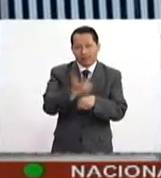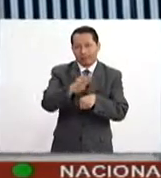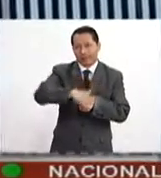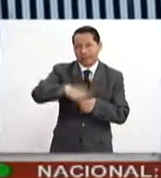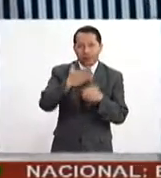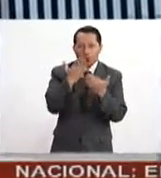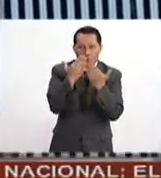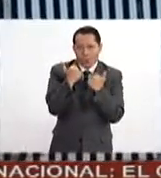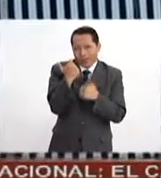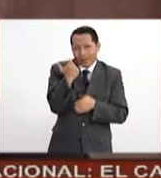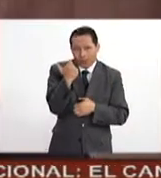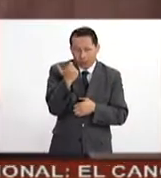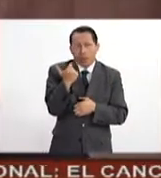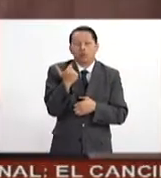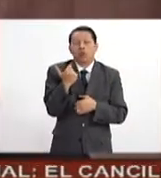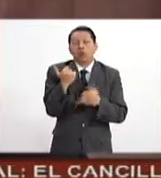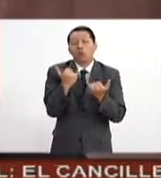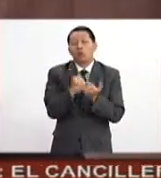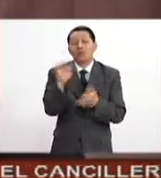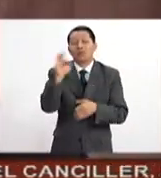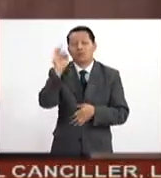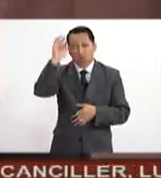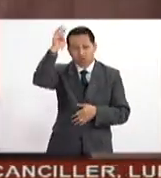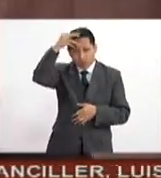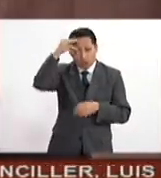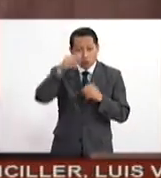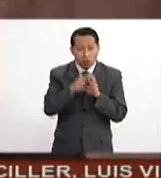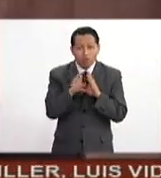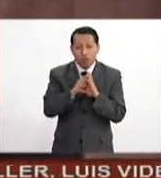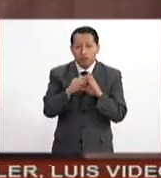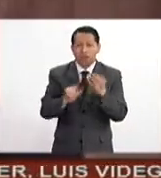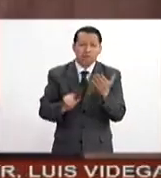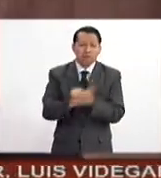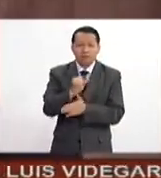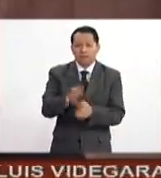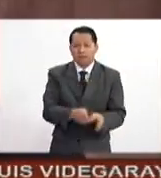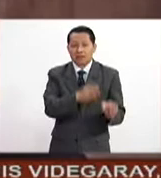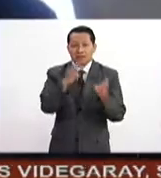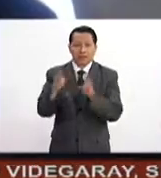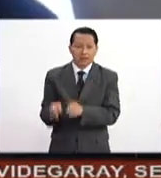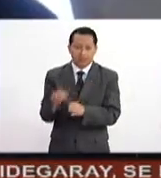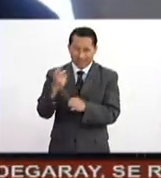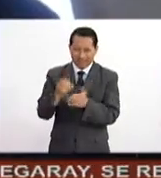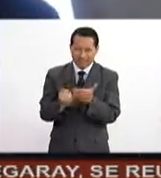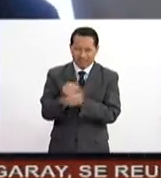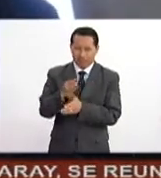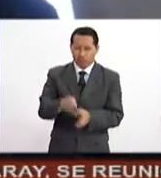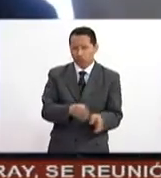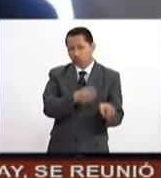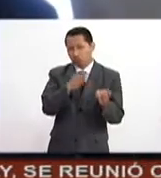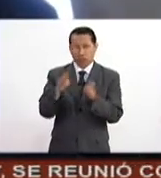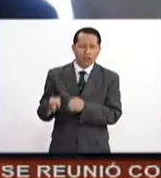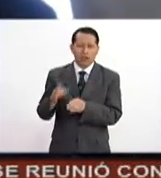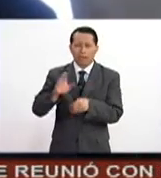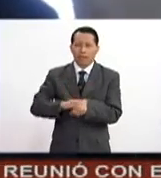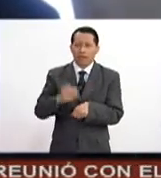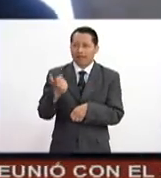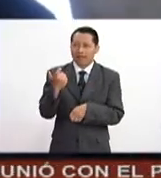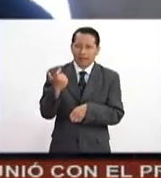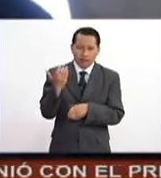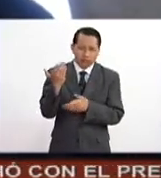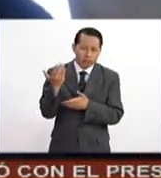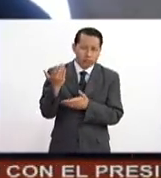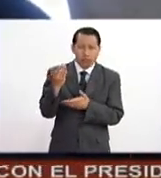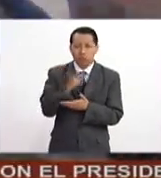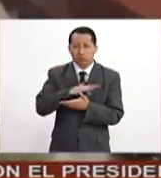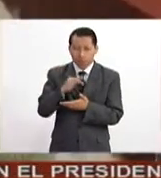Hay también la posibilidad de que Trump haya decidido aplazar esta decisión de pedir más dinero para